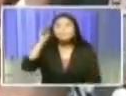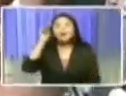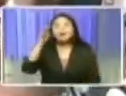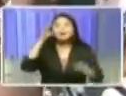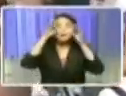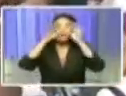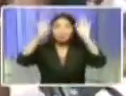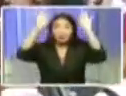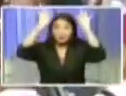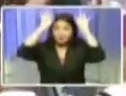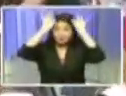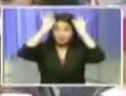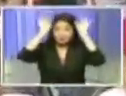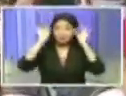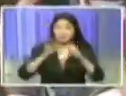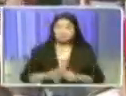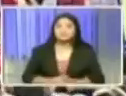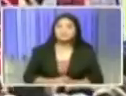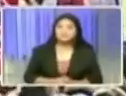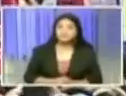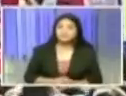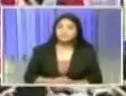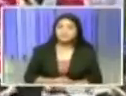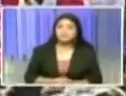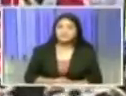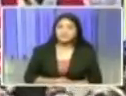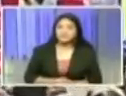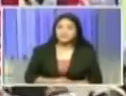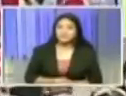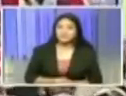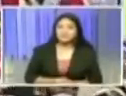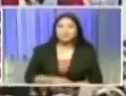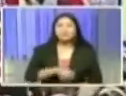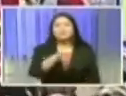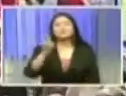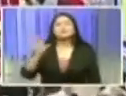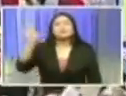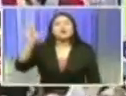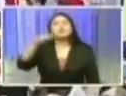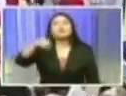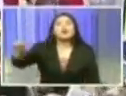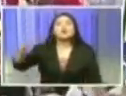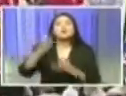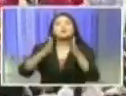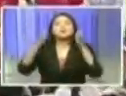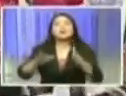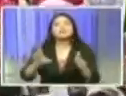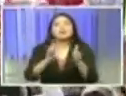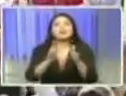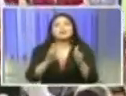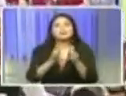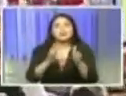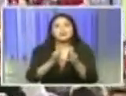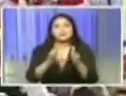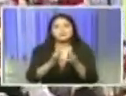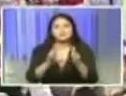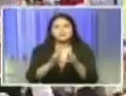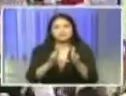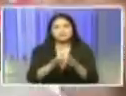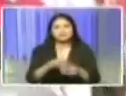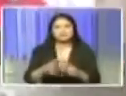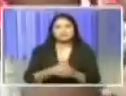Simón Rodríguez. Así como levanten la mano los estudiantes de los liceos.